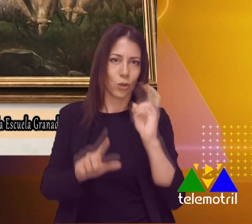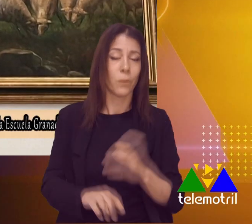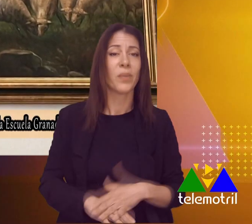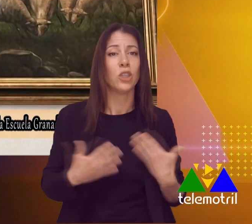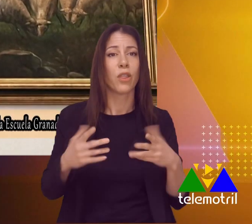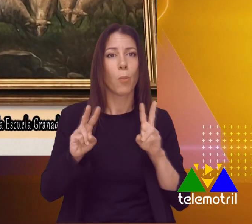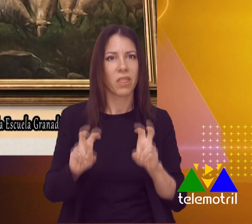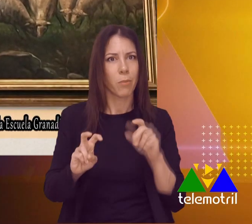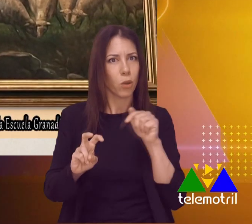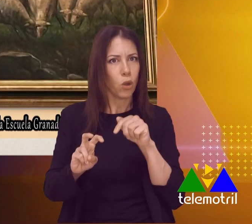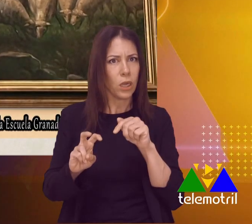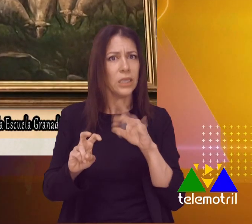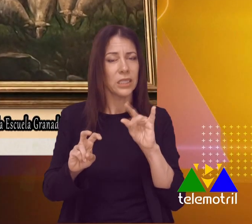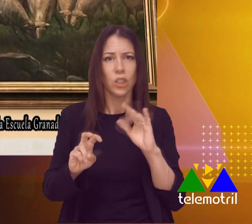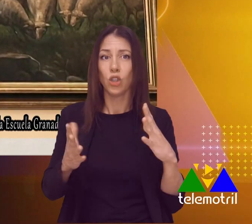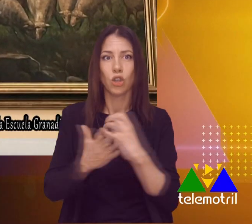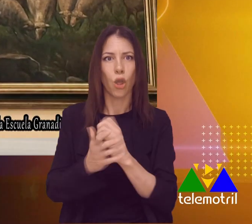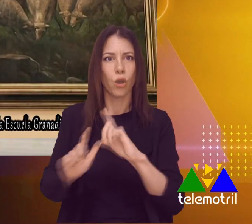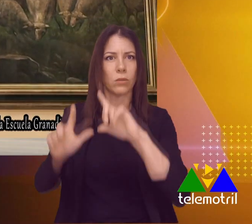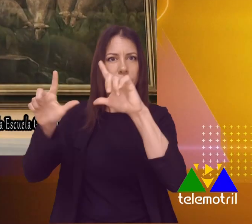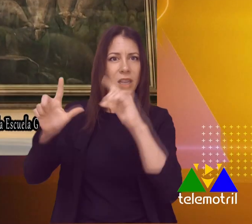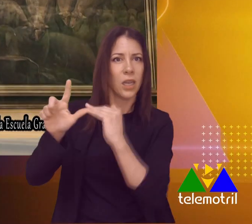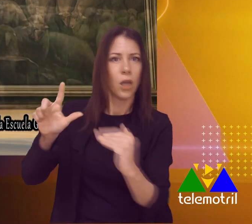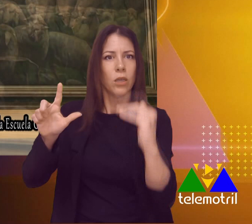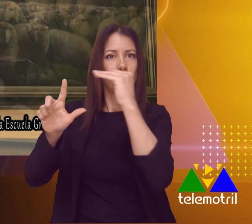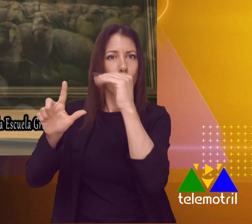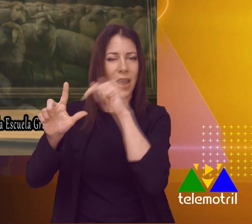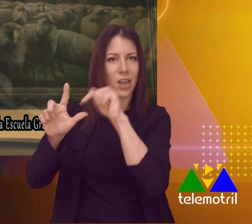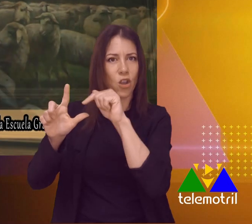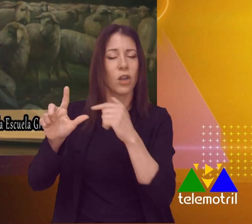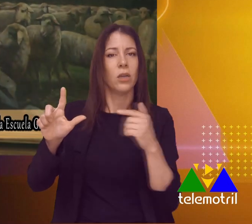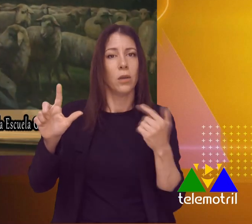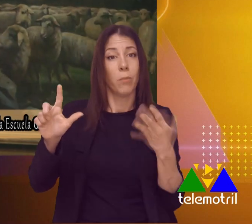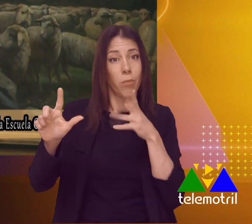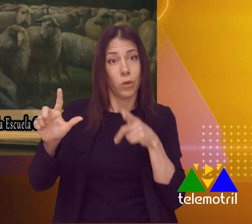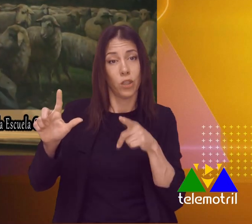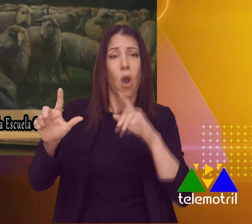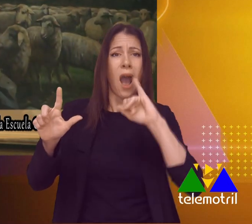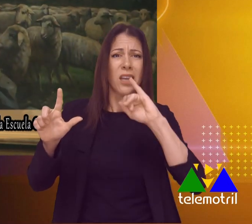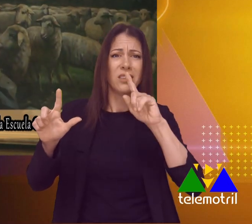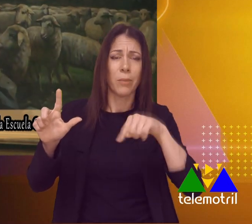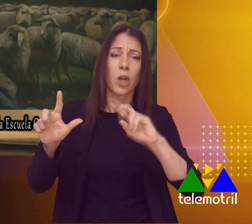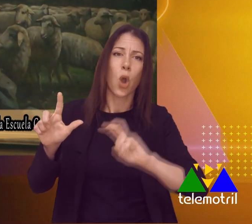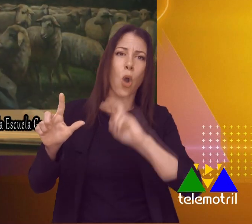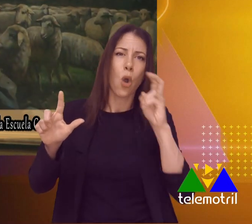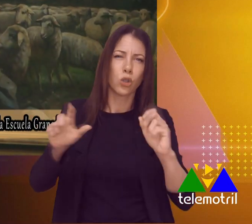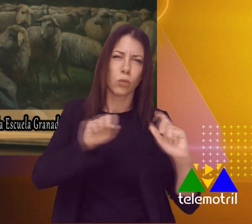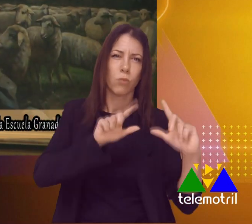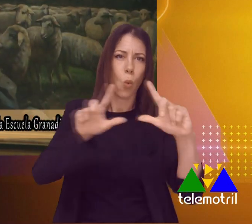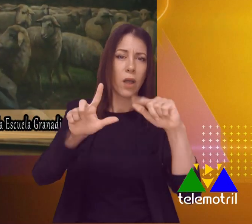principio también estaría ahí. Sí, en la parte superior. El cuadro estaba más abajo, aquí había un manifestador que también se ha quitado, un manifestador